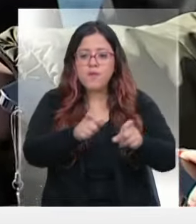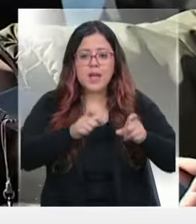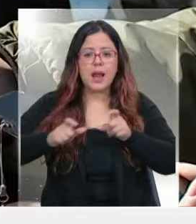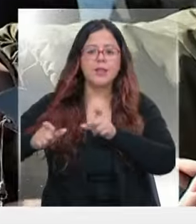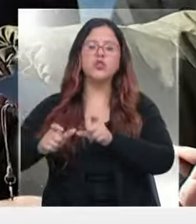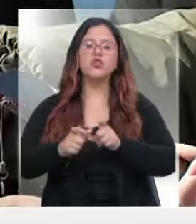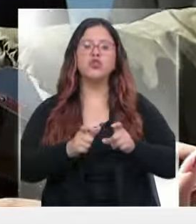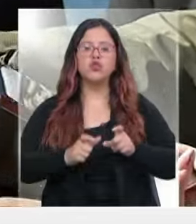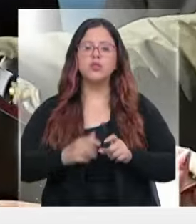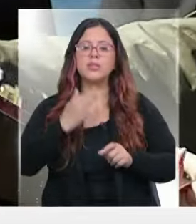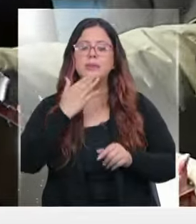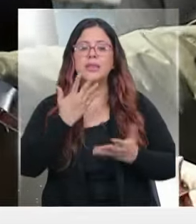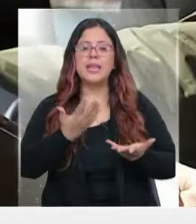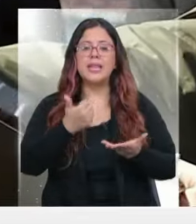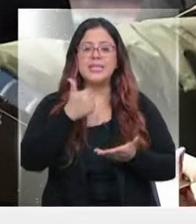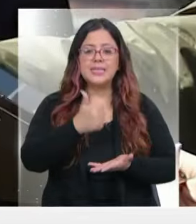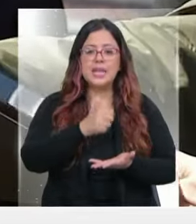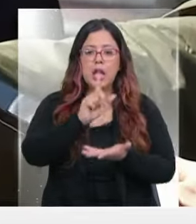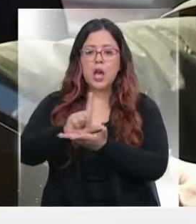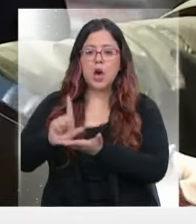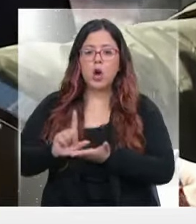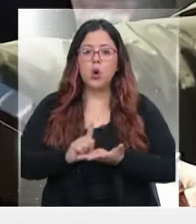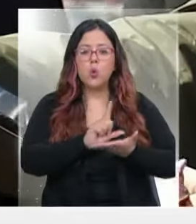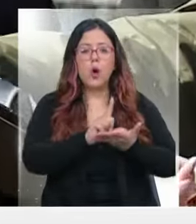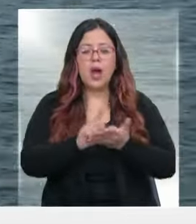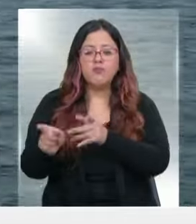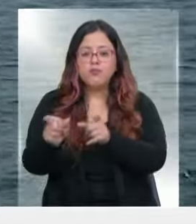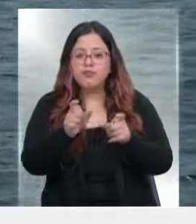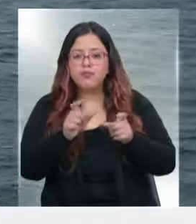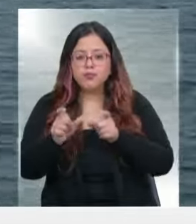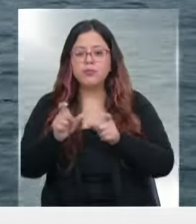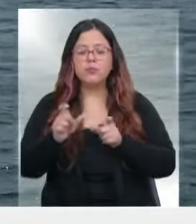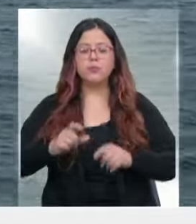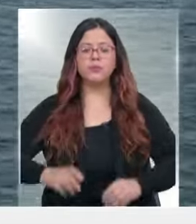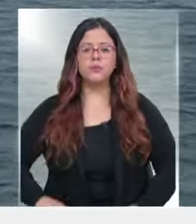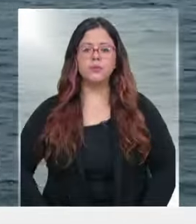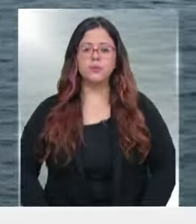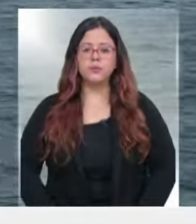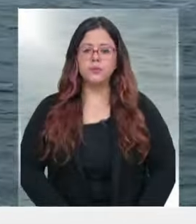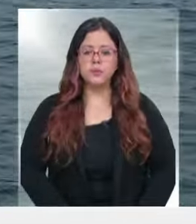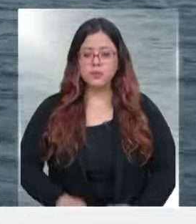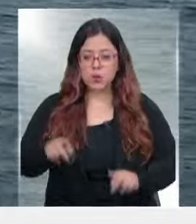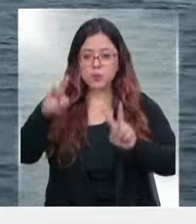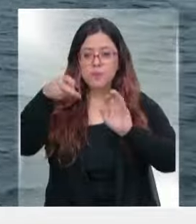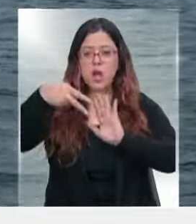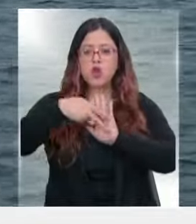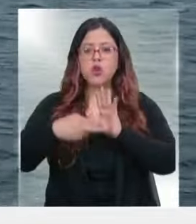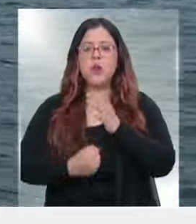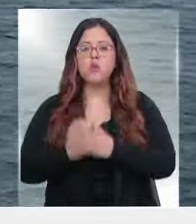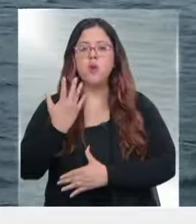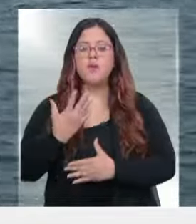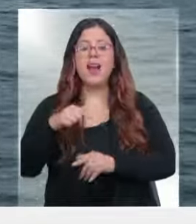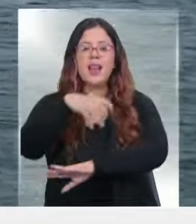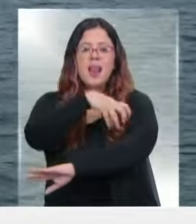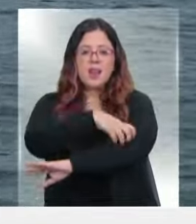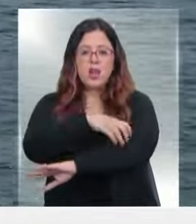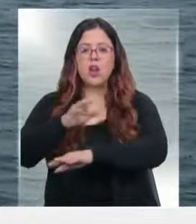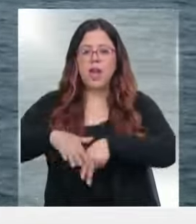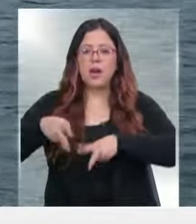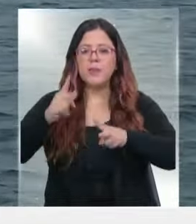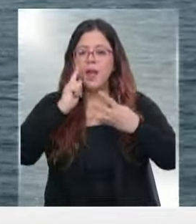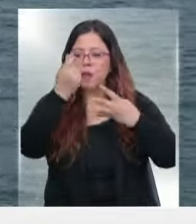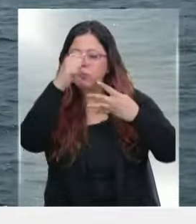continuo y 6.6 sectores de zonas de vigilancia. Se trata de una norma inédita en la región que permitirá la